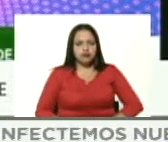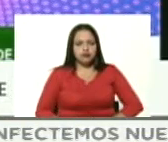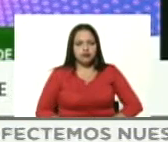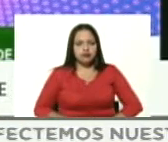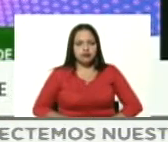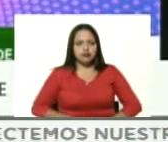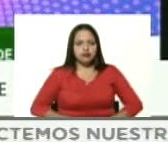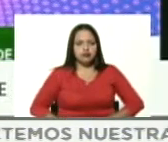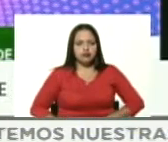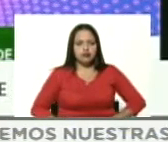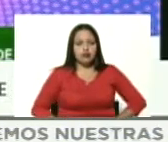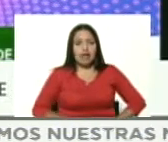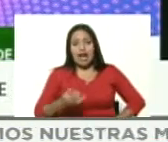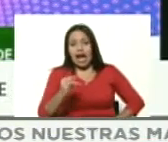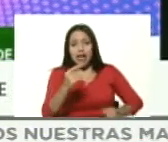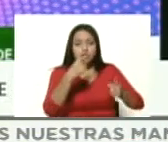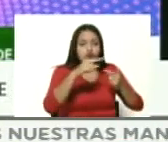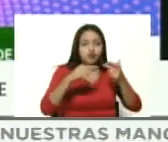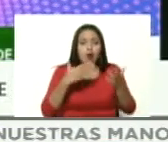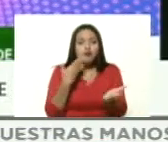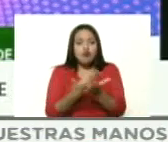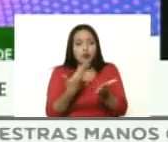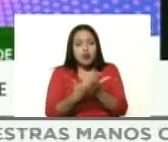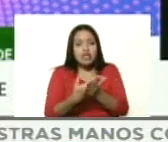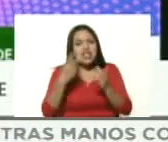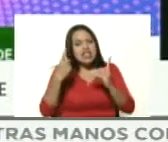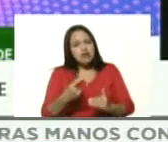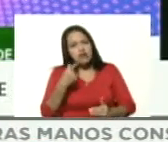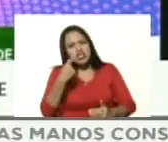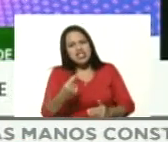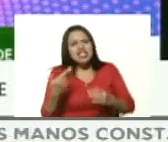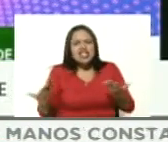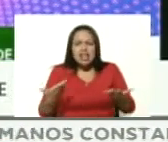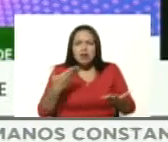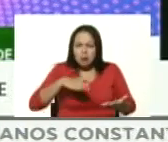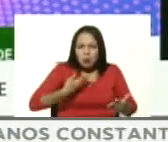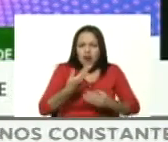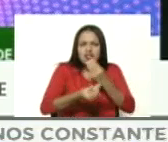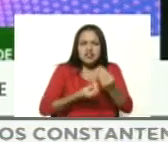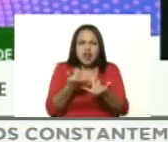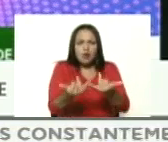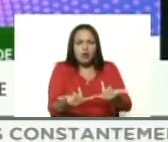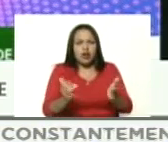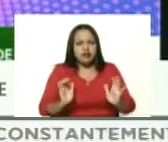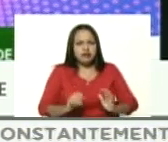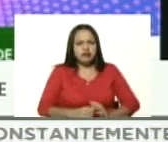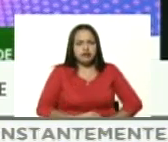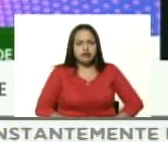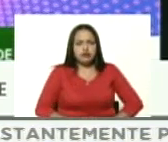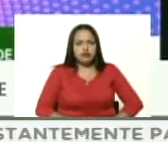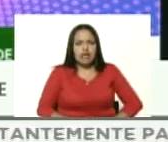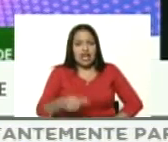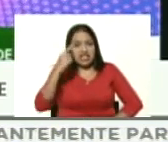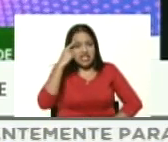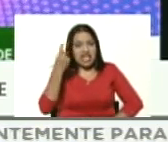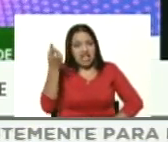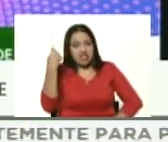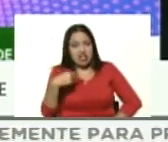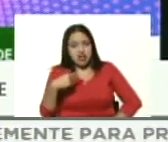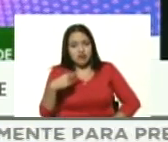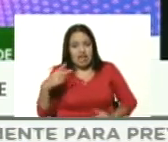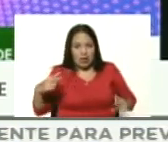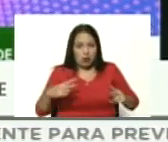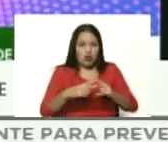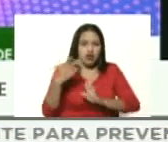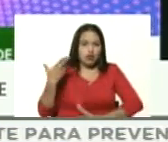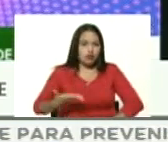Hay diversas propuestas y deberíamos decir, ¿qué se puede hacer ahora? El día de ayer hubo un encuentro